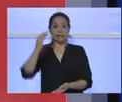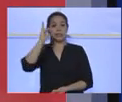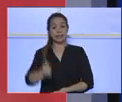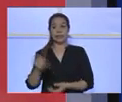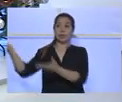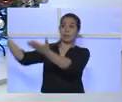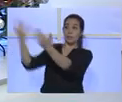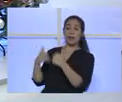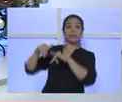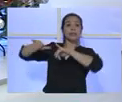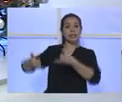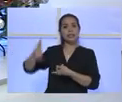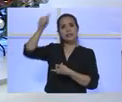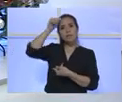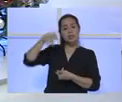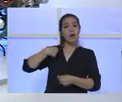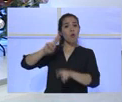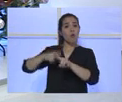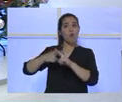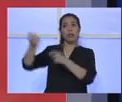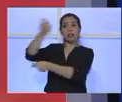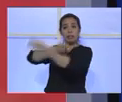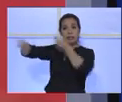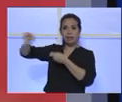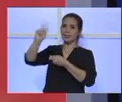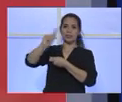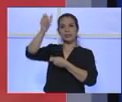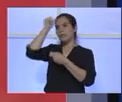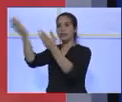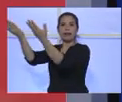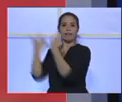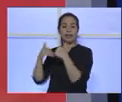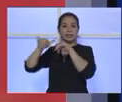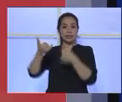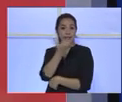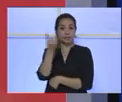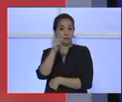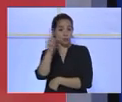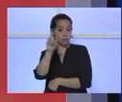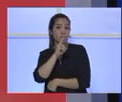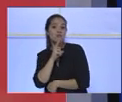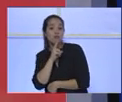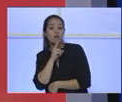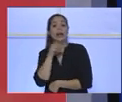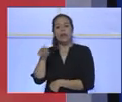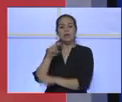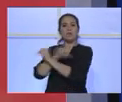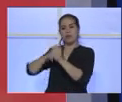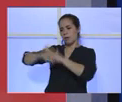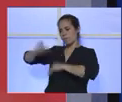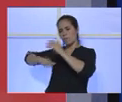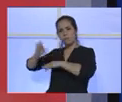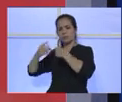También no reembolsable. No reembolsable, es una cooperación de este club de aerolíneas y eso va a permitirnos tener ya muchos